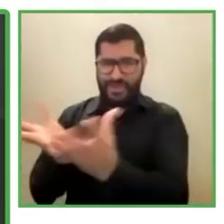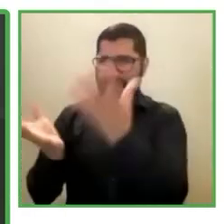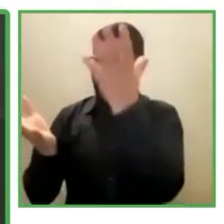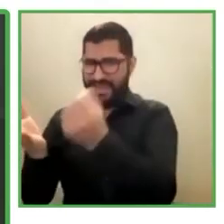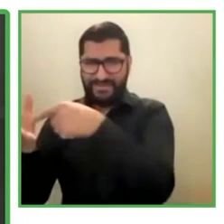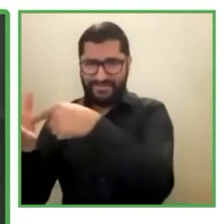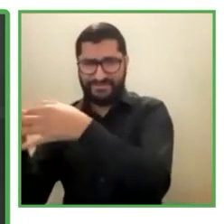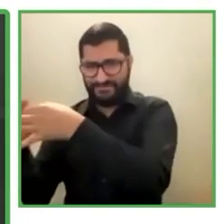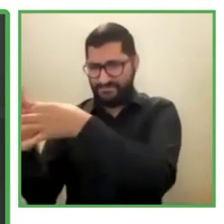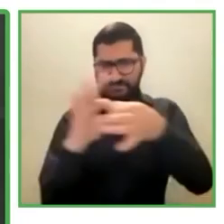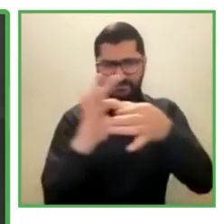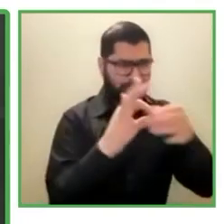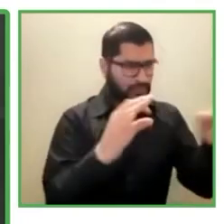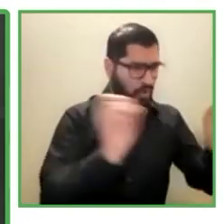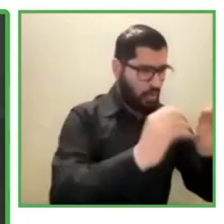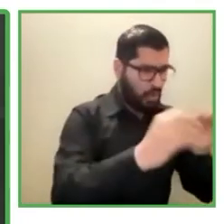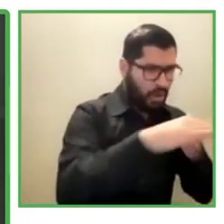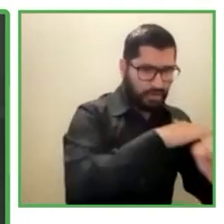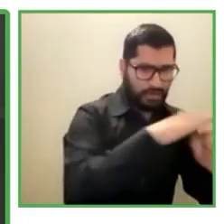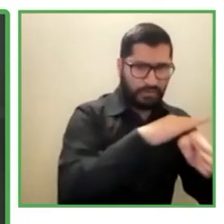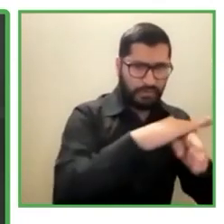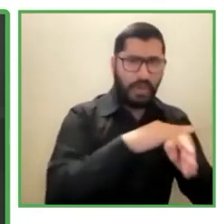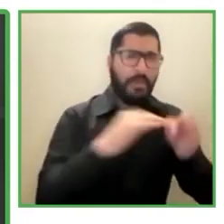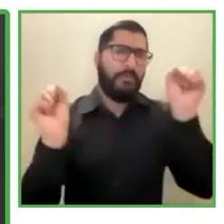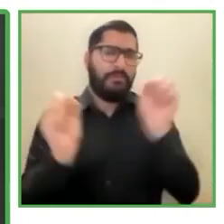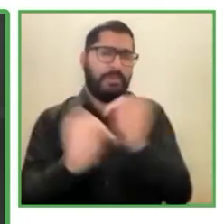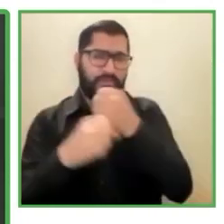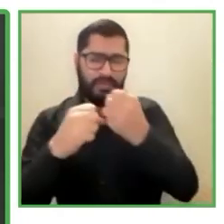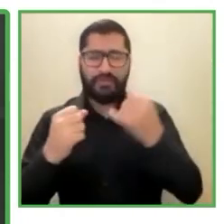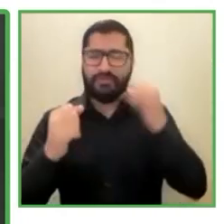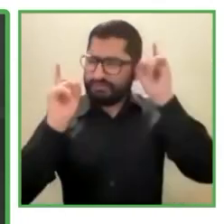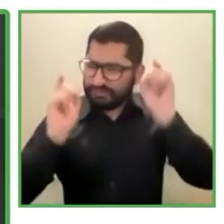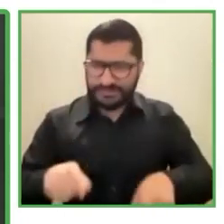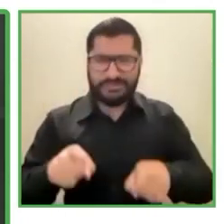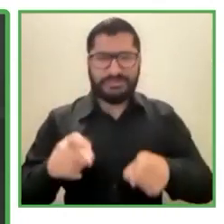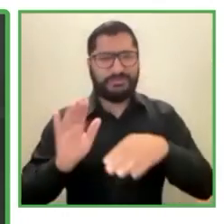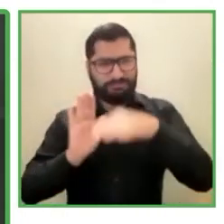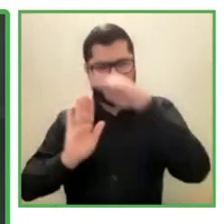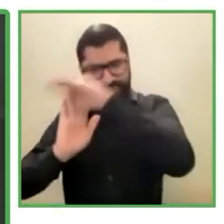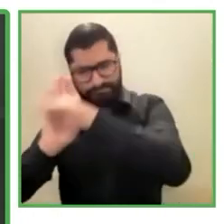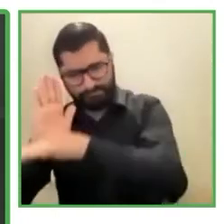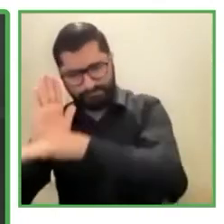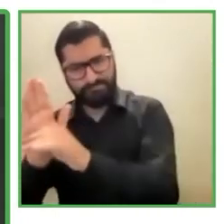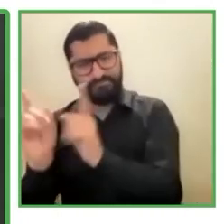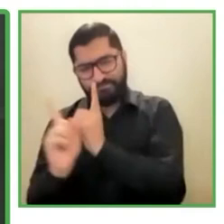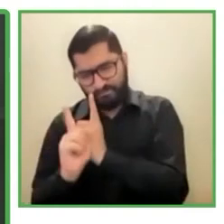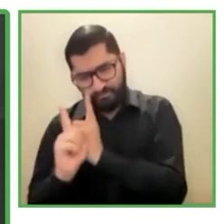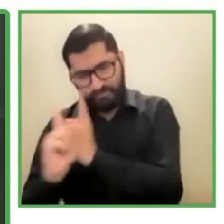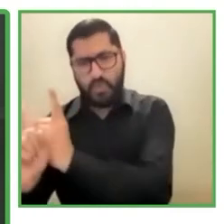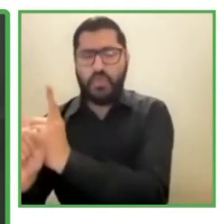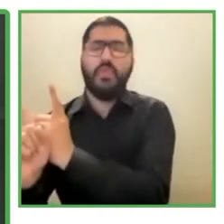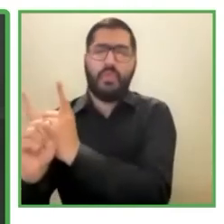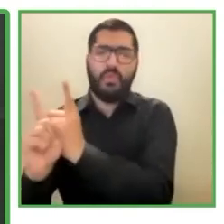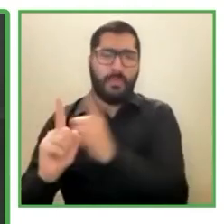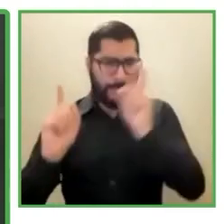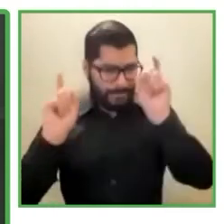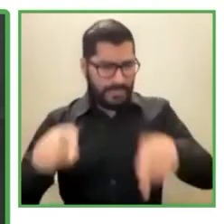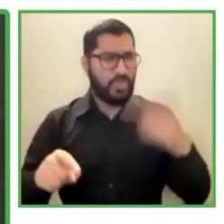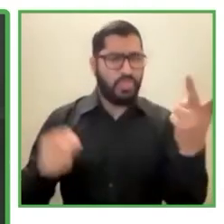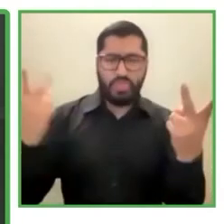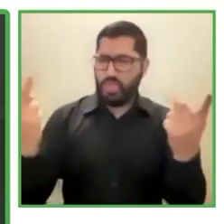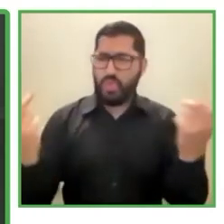alta informalidad y precariedad laboral. Esta dualidad nos entrega como resultado persistentes